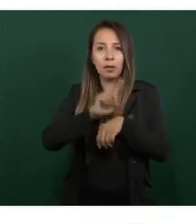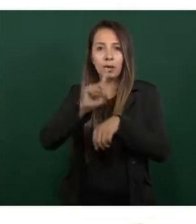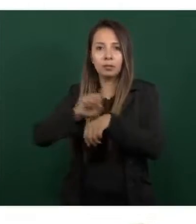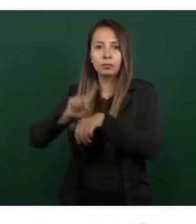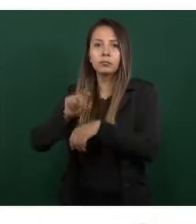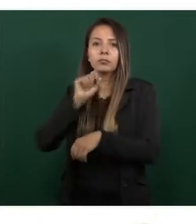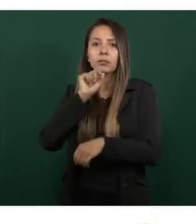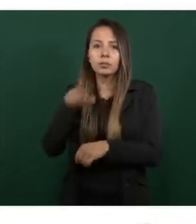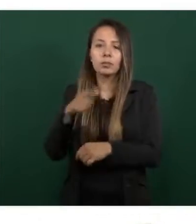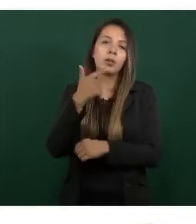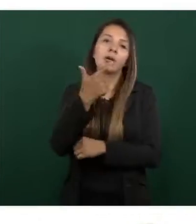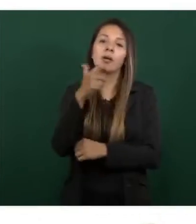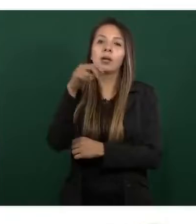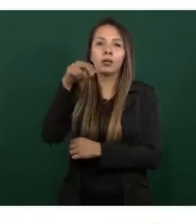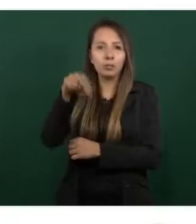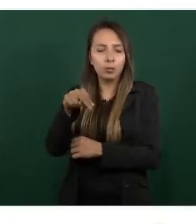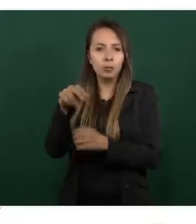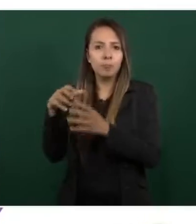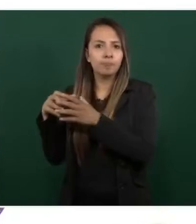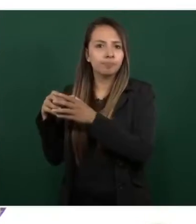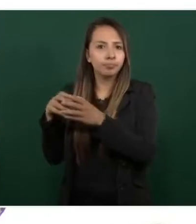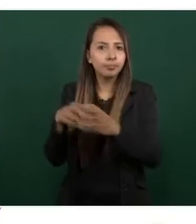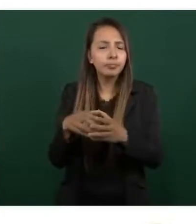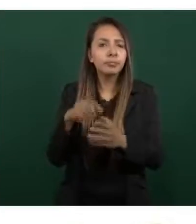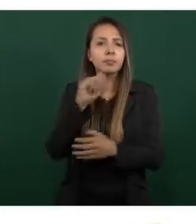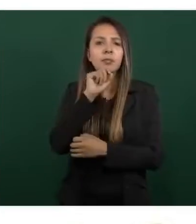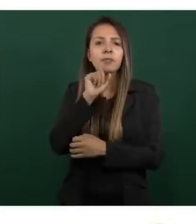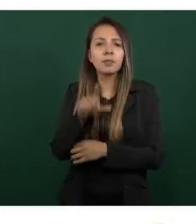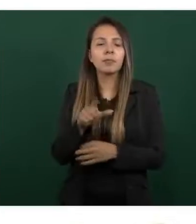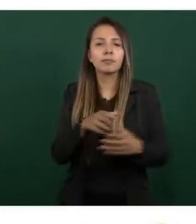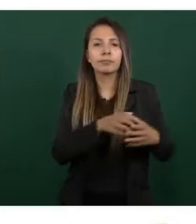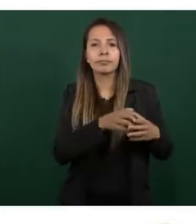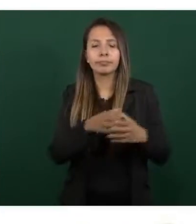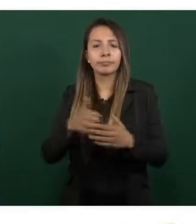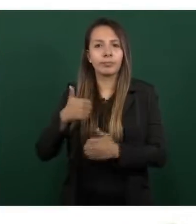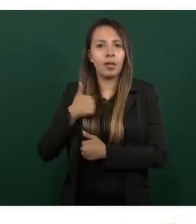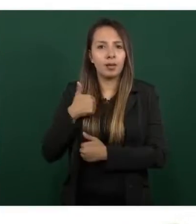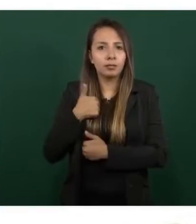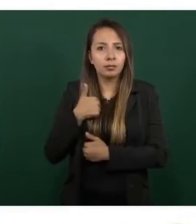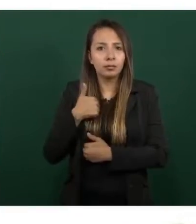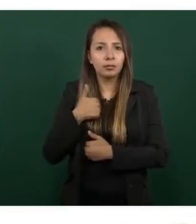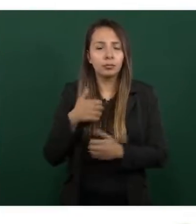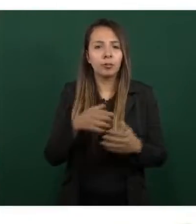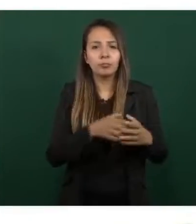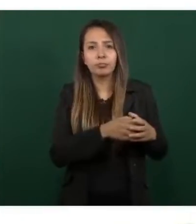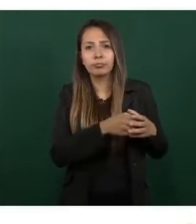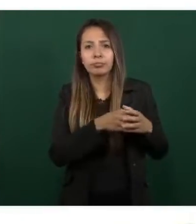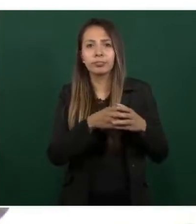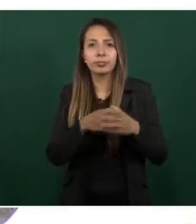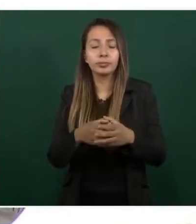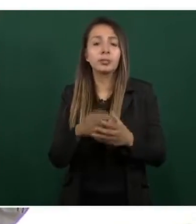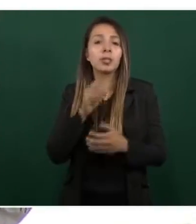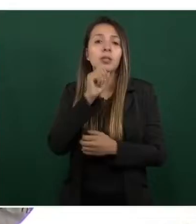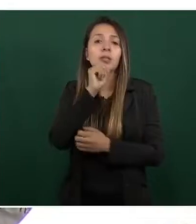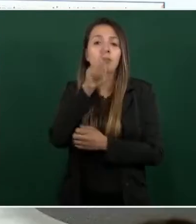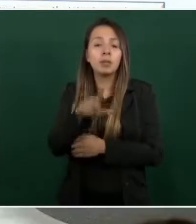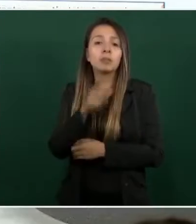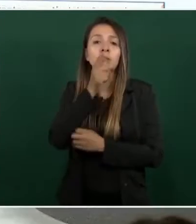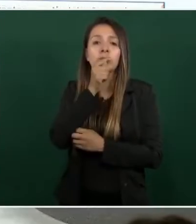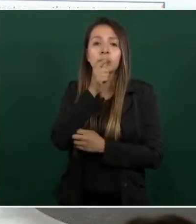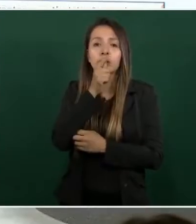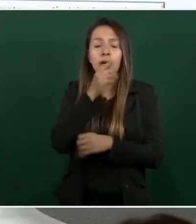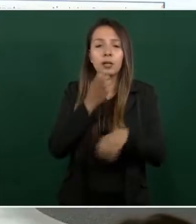Guardia Nacional, presencia de la Armada, presencia del Ejército, presencia inclusive de las